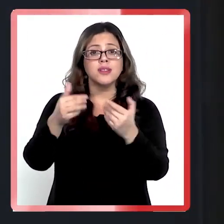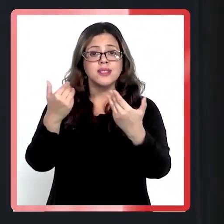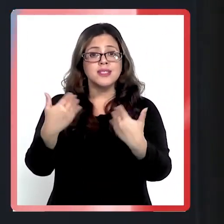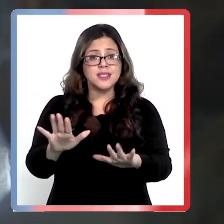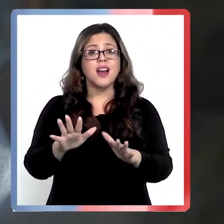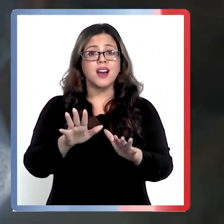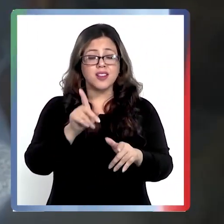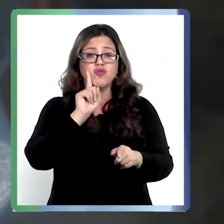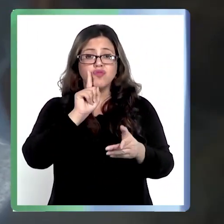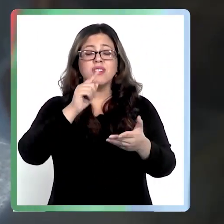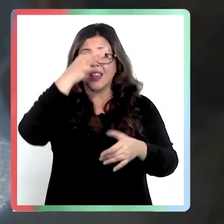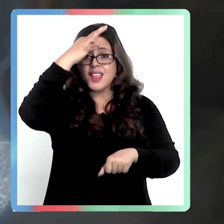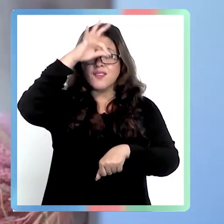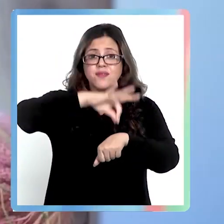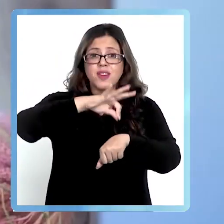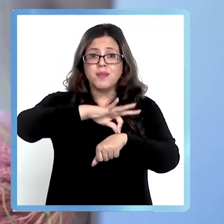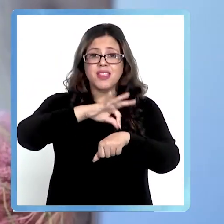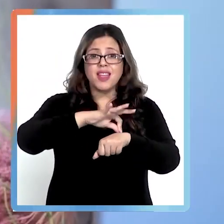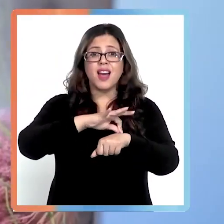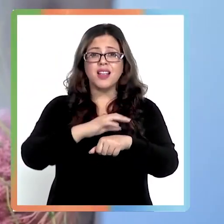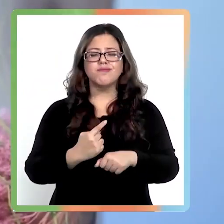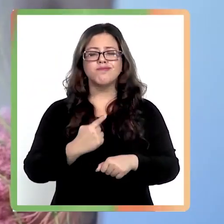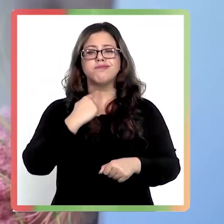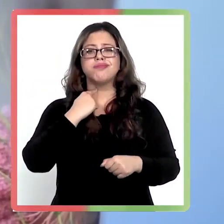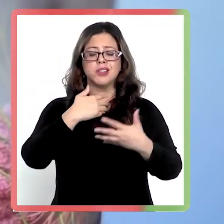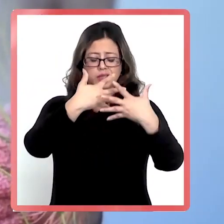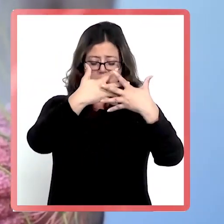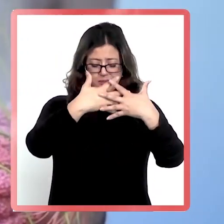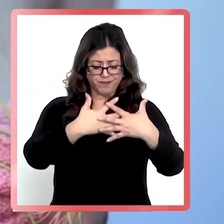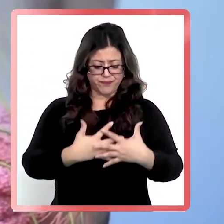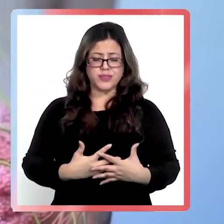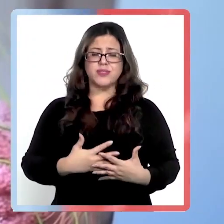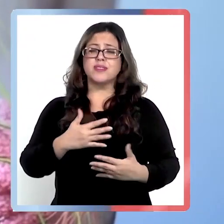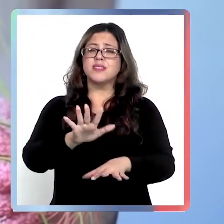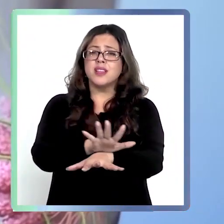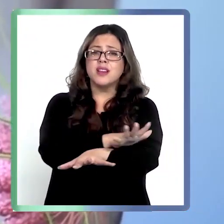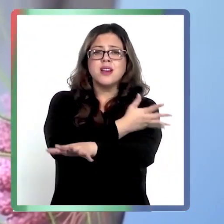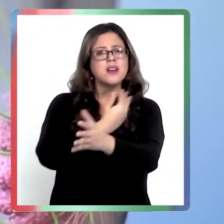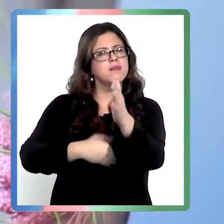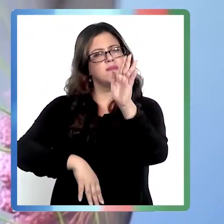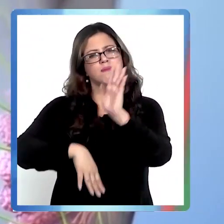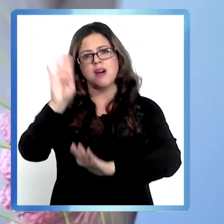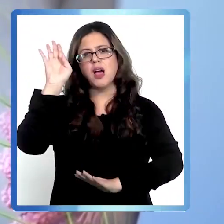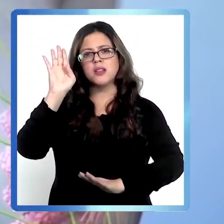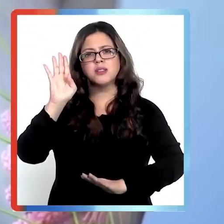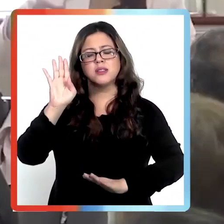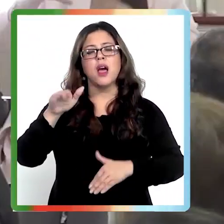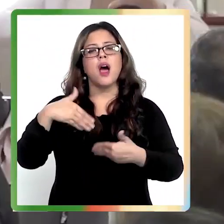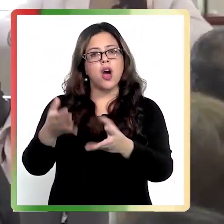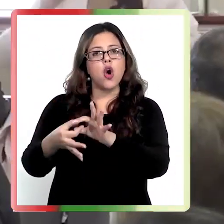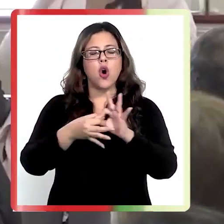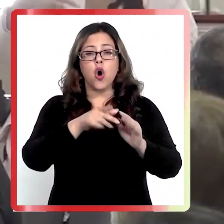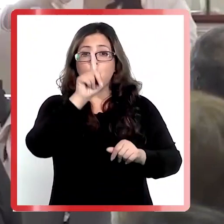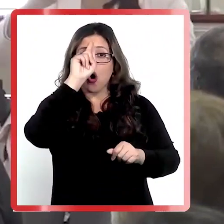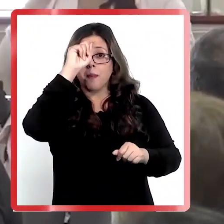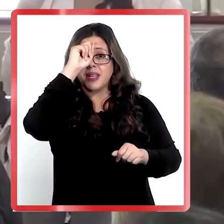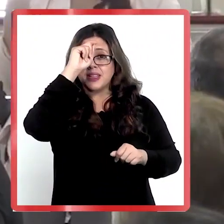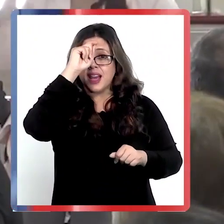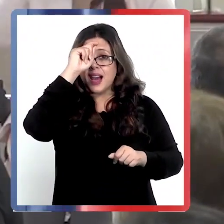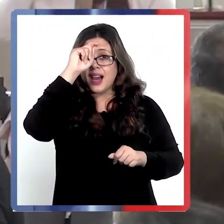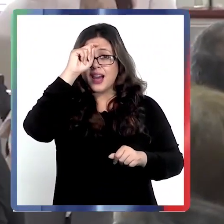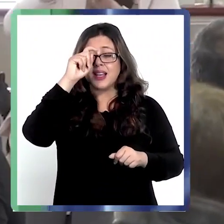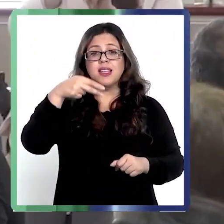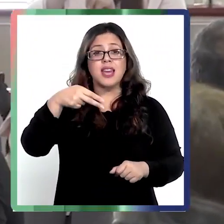ya enfrentan esta enfermedad y viven sus secuelas físicas y emocionales es mucho más alto. Por esto, el Hospital